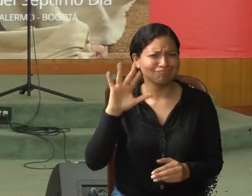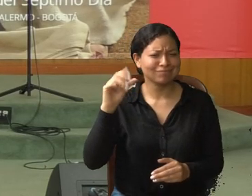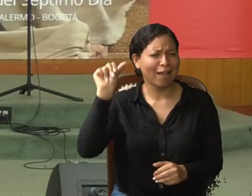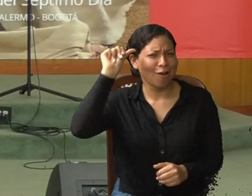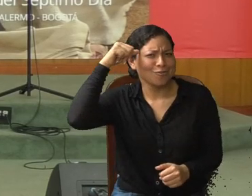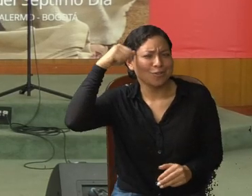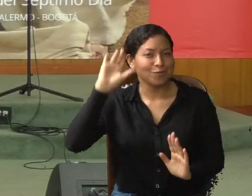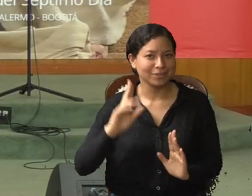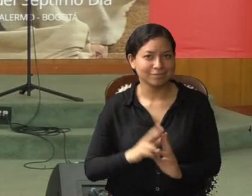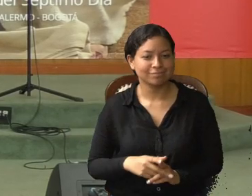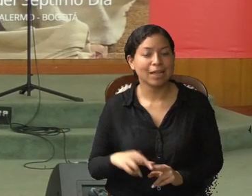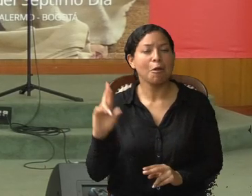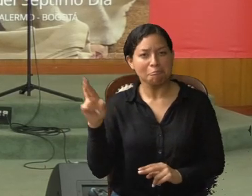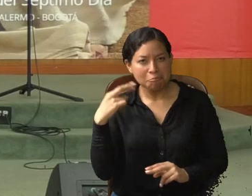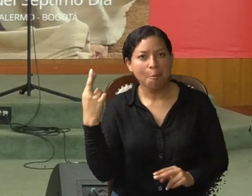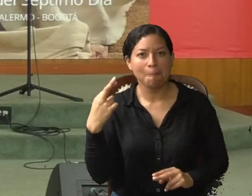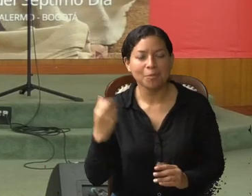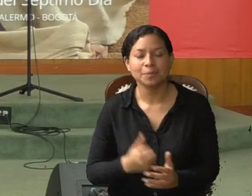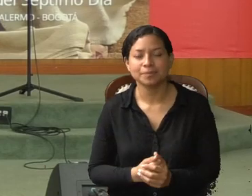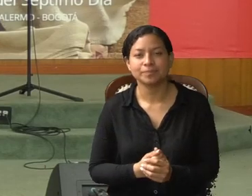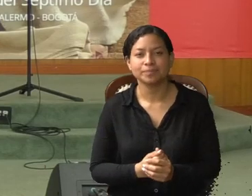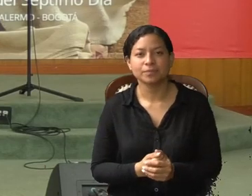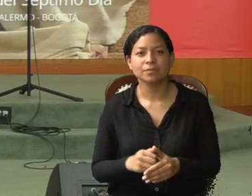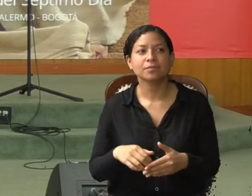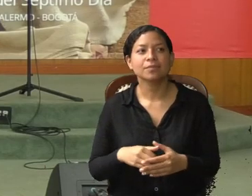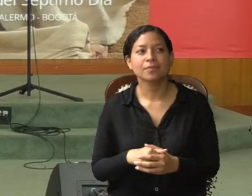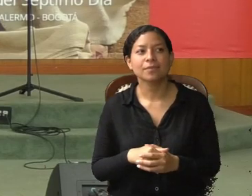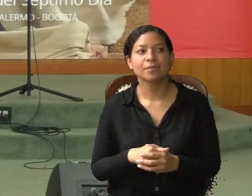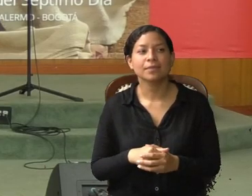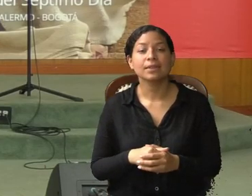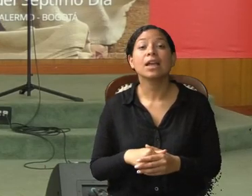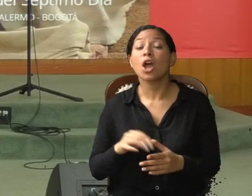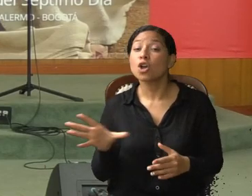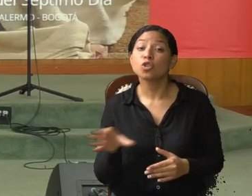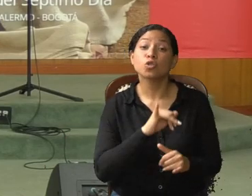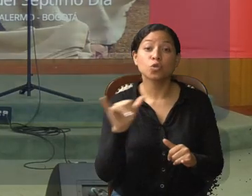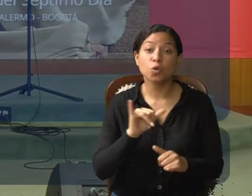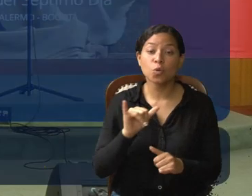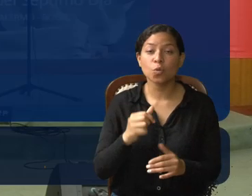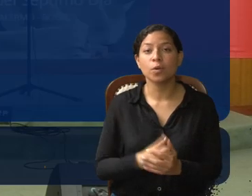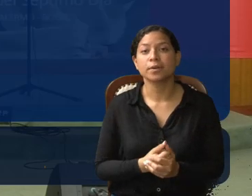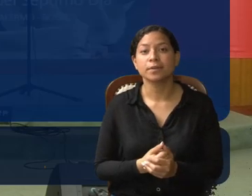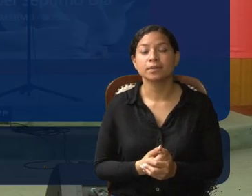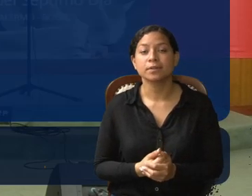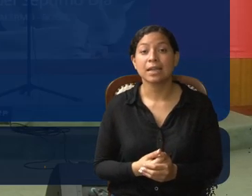podrían repetir? ¿Cómo dice? No, pero vamos a hacerlo al mismo tiempo. Uno, dos, tres.